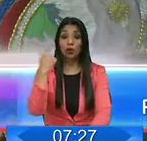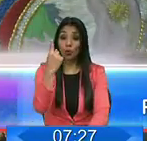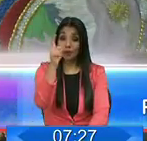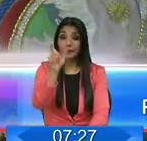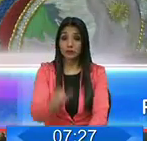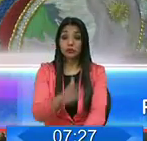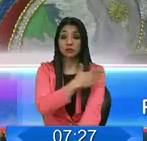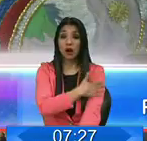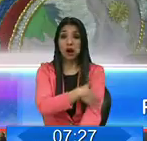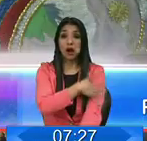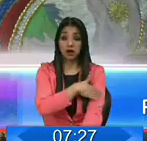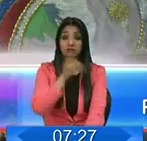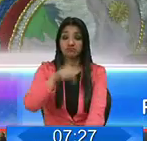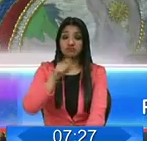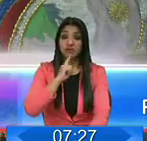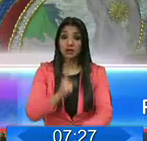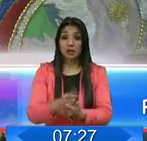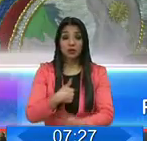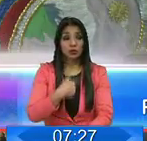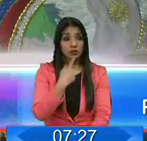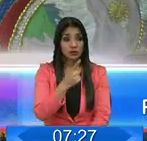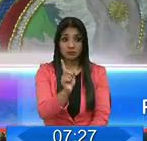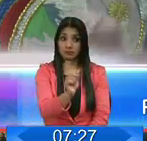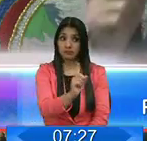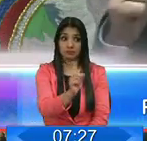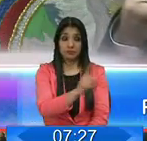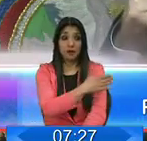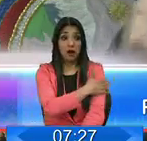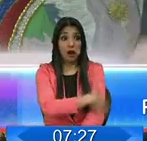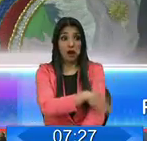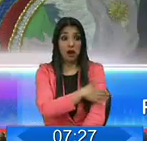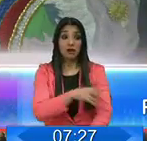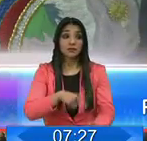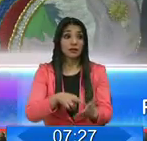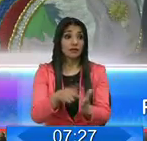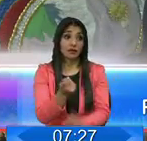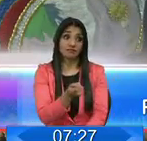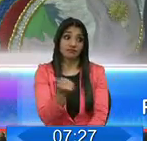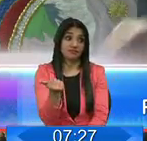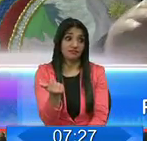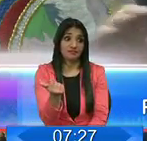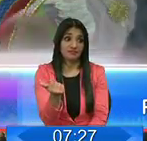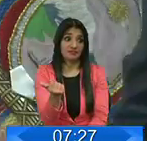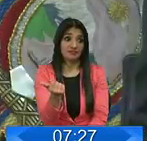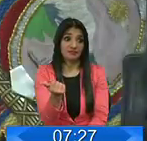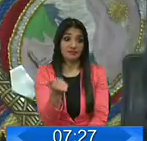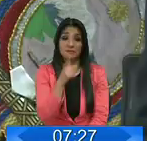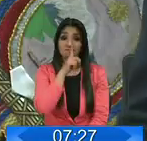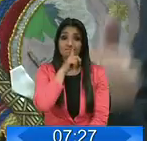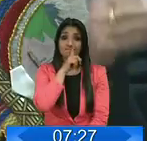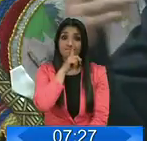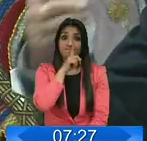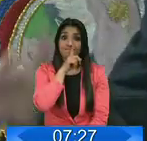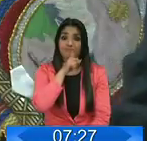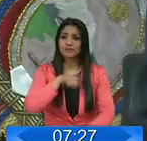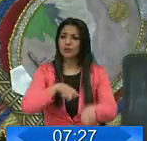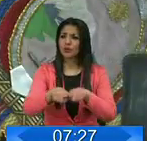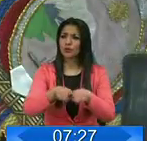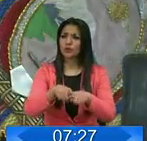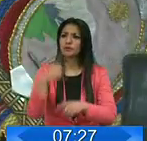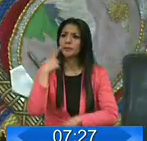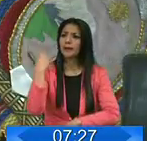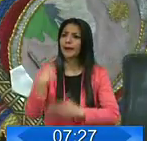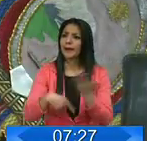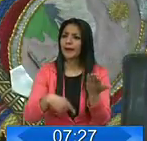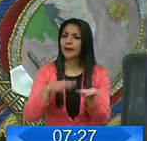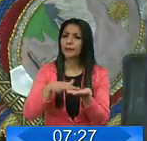algún palanqueo y le he dicho a él, este palanqueo te descalifica, con lo cual se quedó callado. ¿Concurso para qué, perdón, doctor? En el